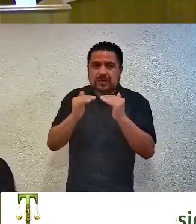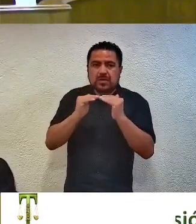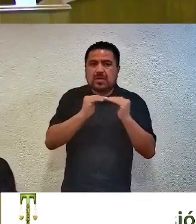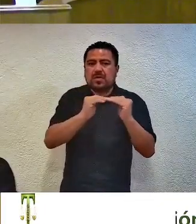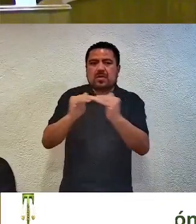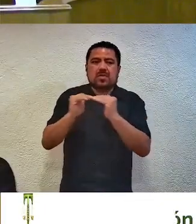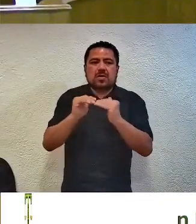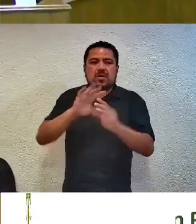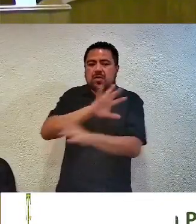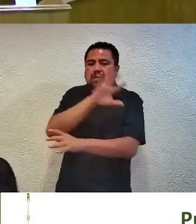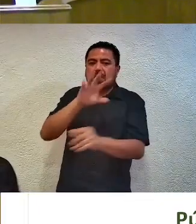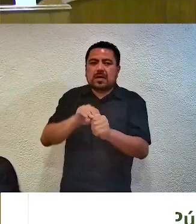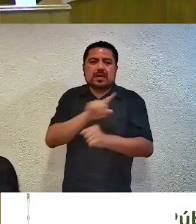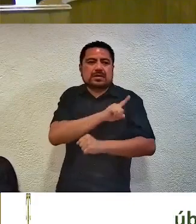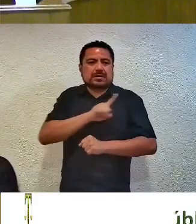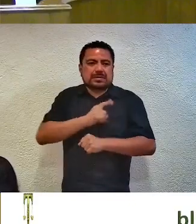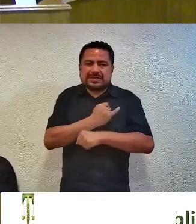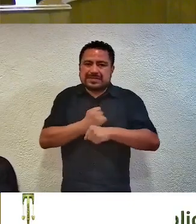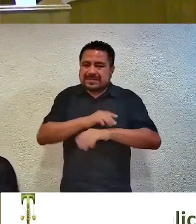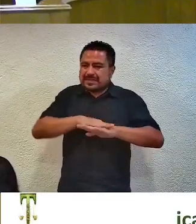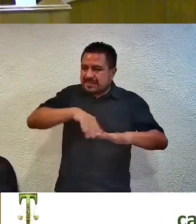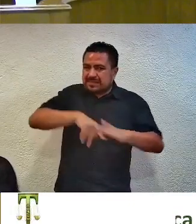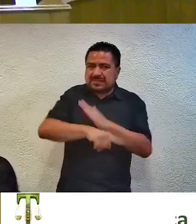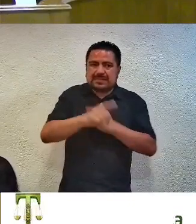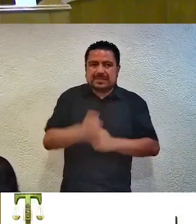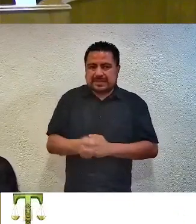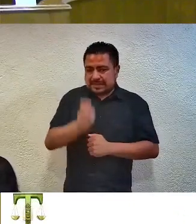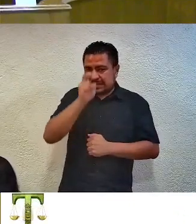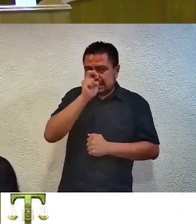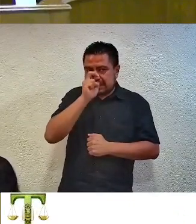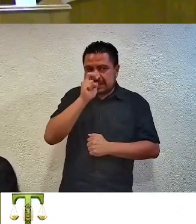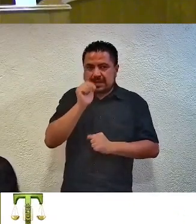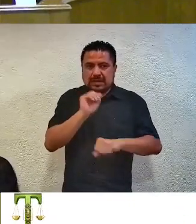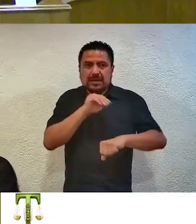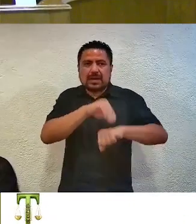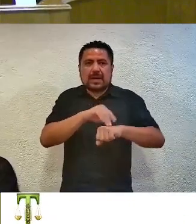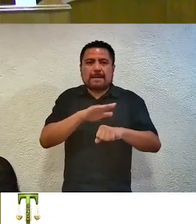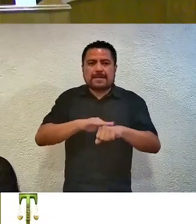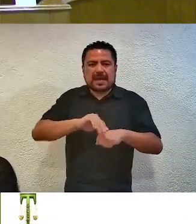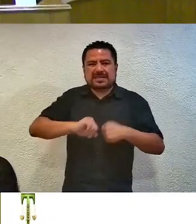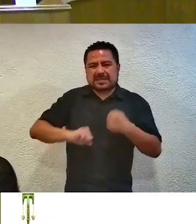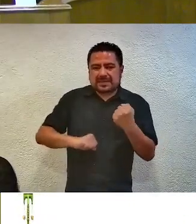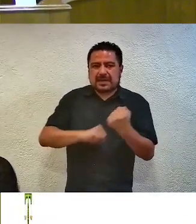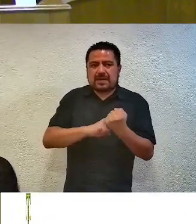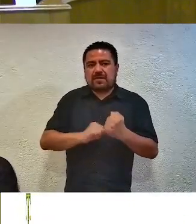flexible se debe hacer un análisis exhaustivo, fundado y motivado de manera reforzada.